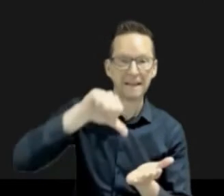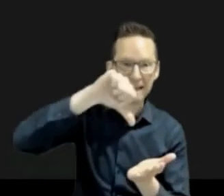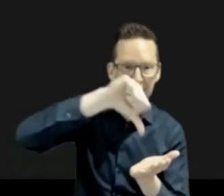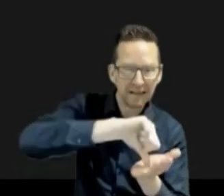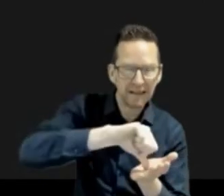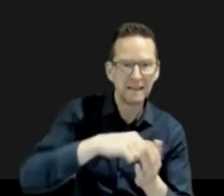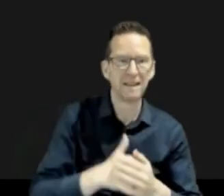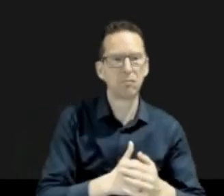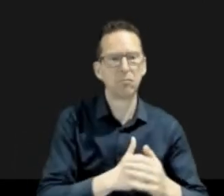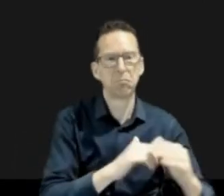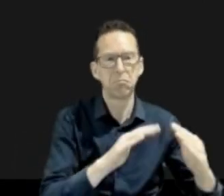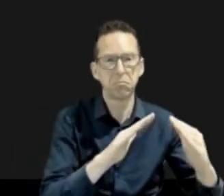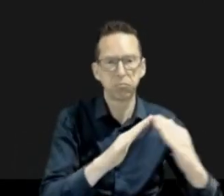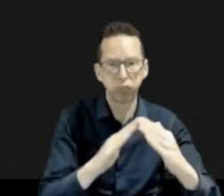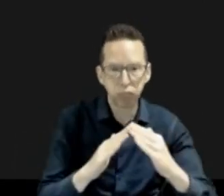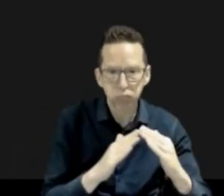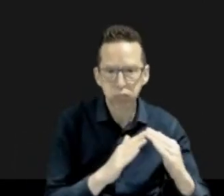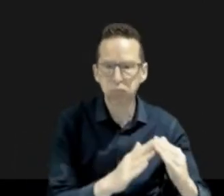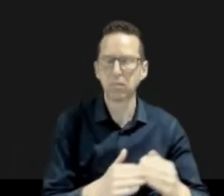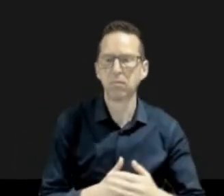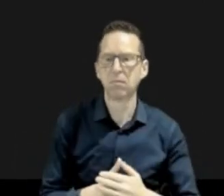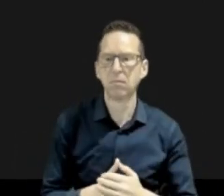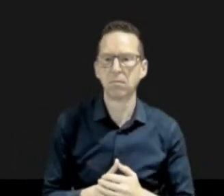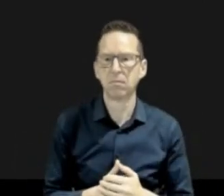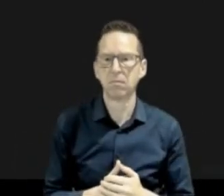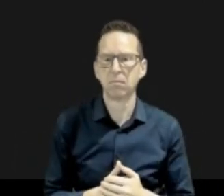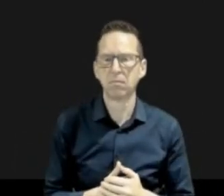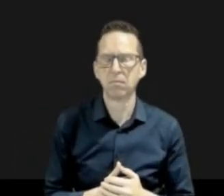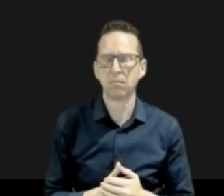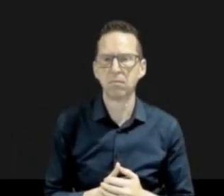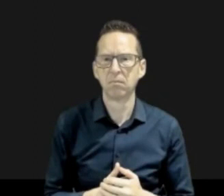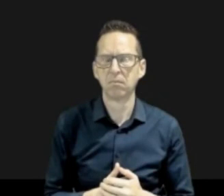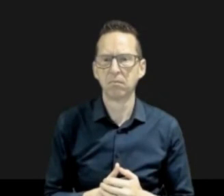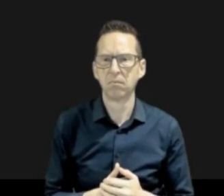antes de la tormenta empezar